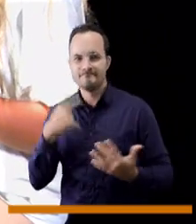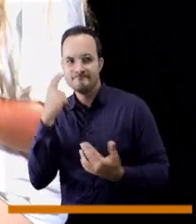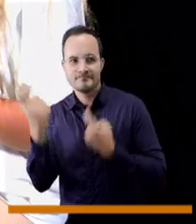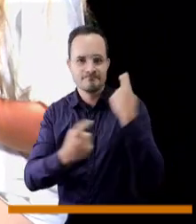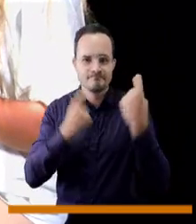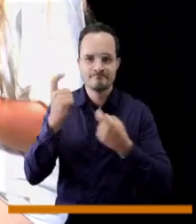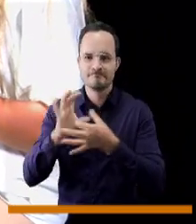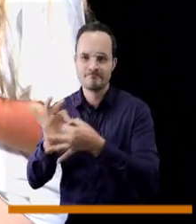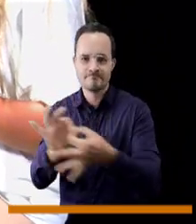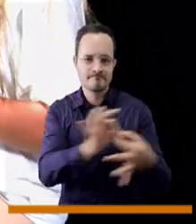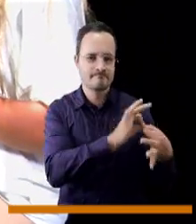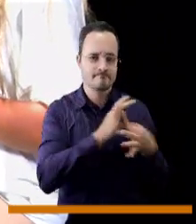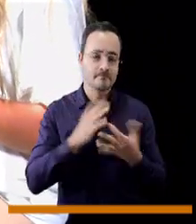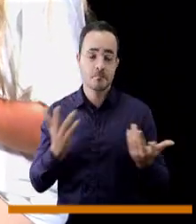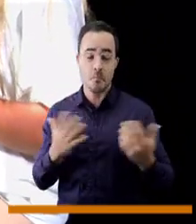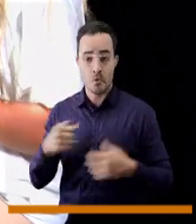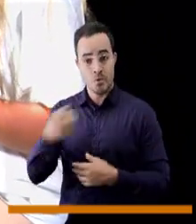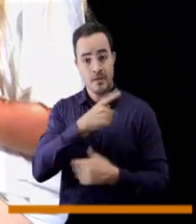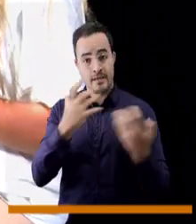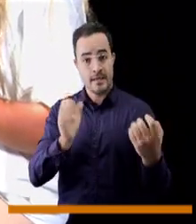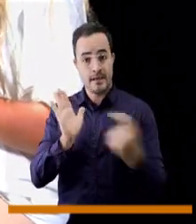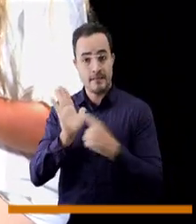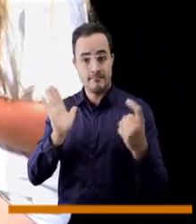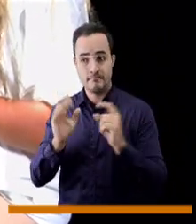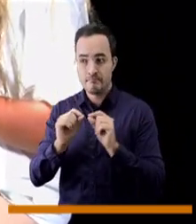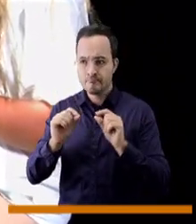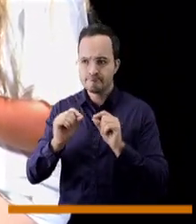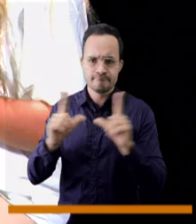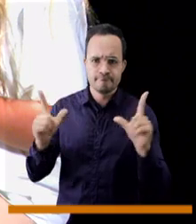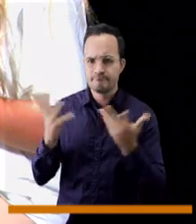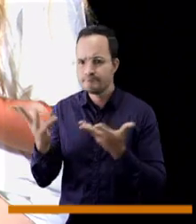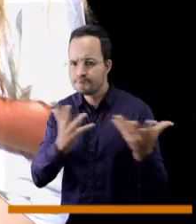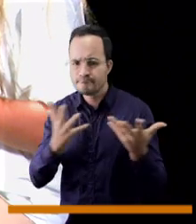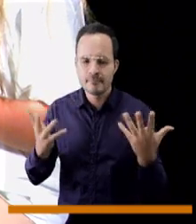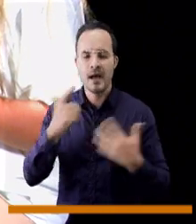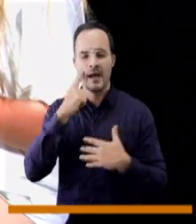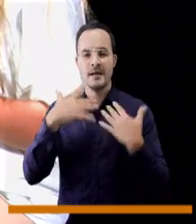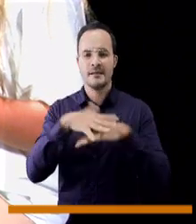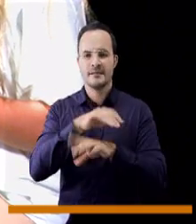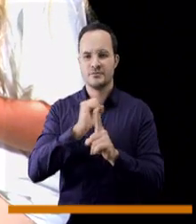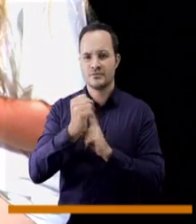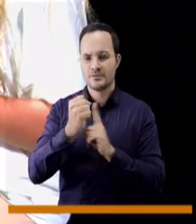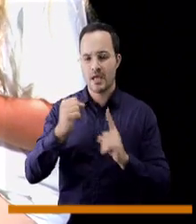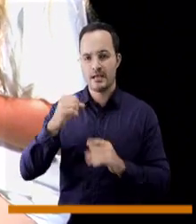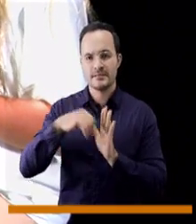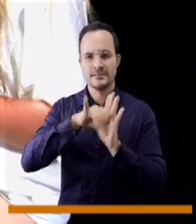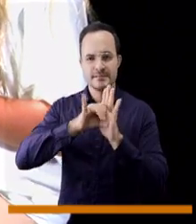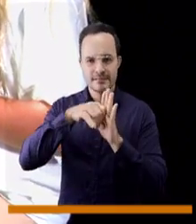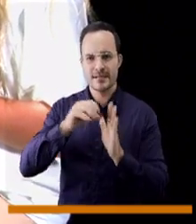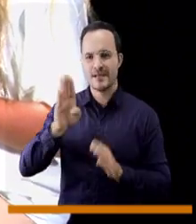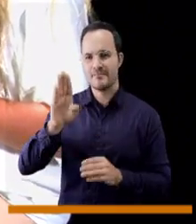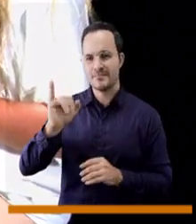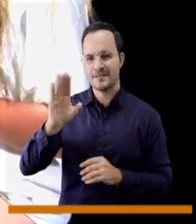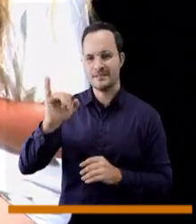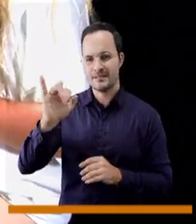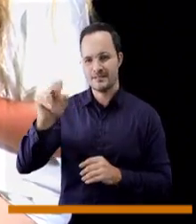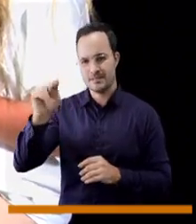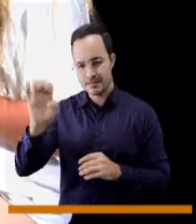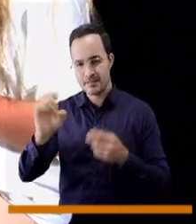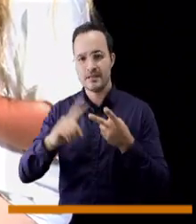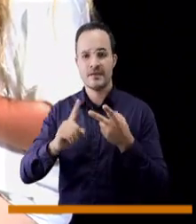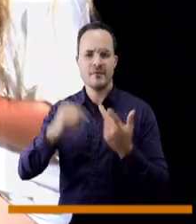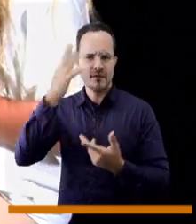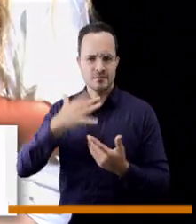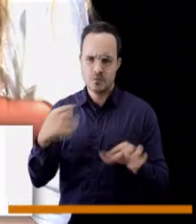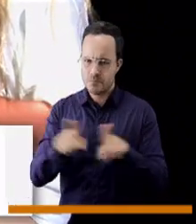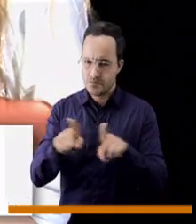retomando todas esas alianzas. Nos pueden encontrar en las redes sociales, en Instagram Bicicine,